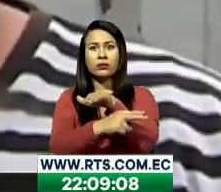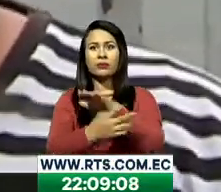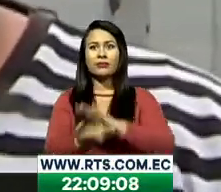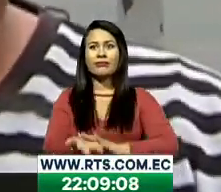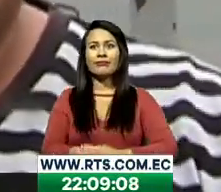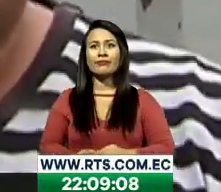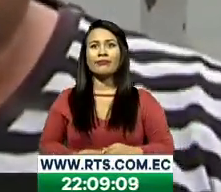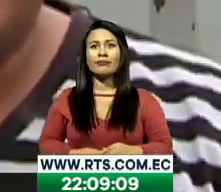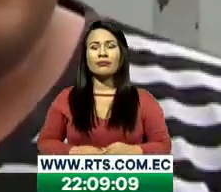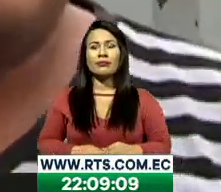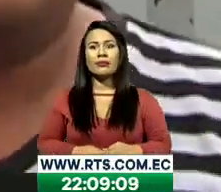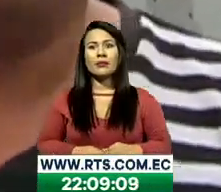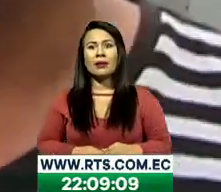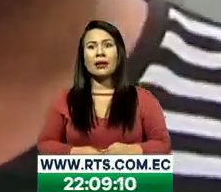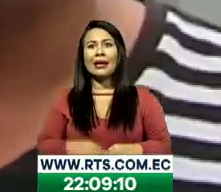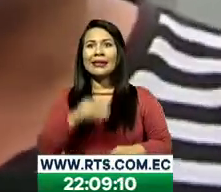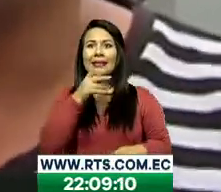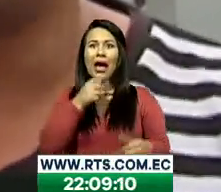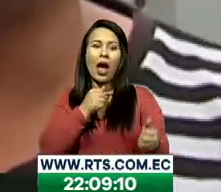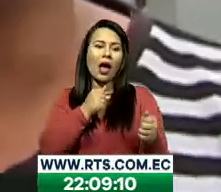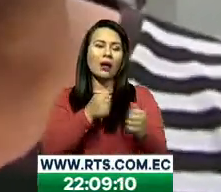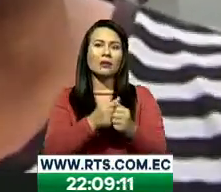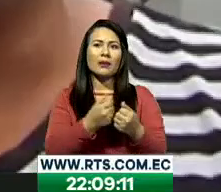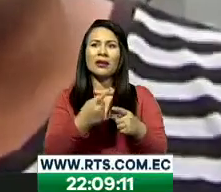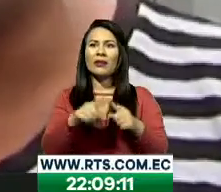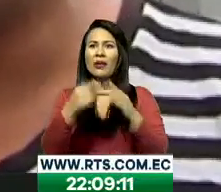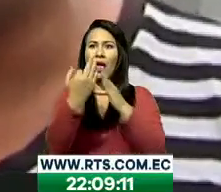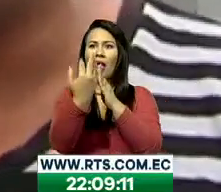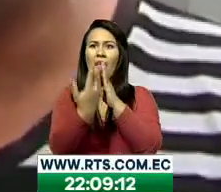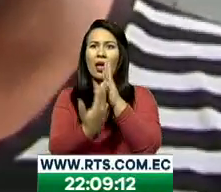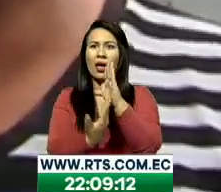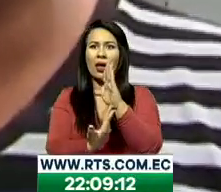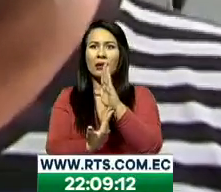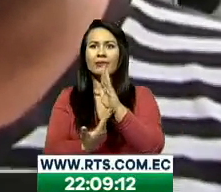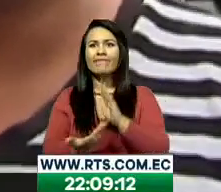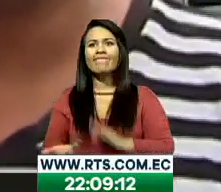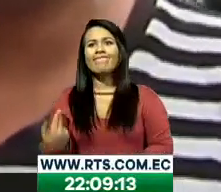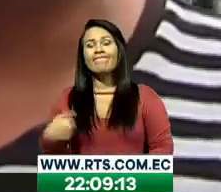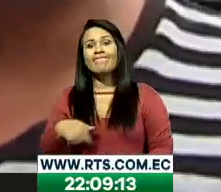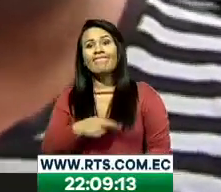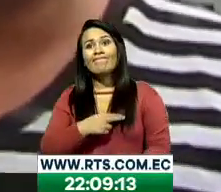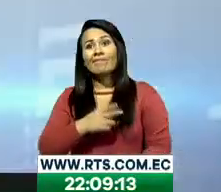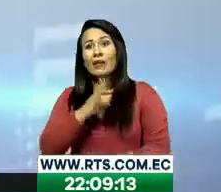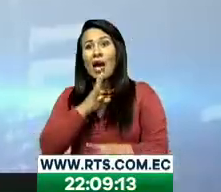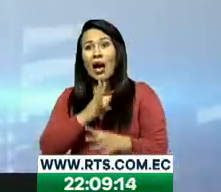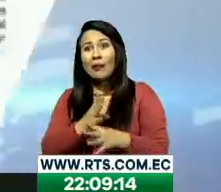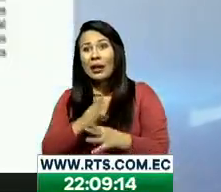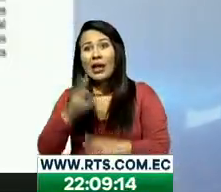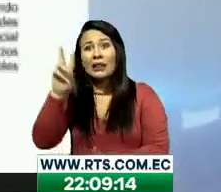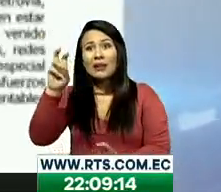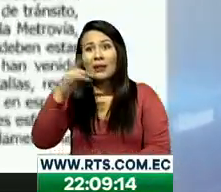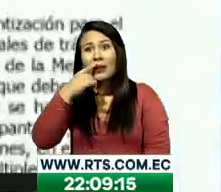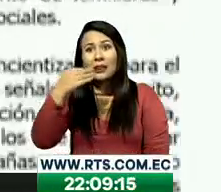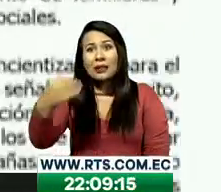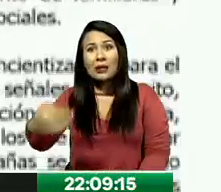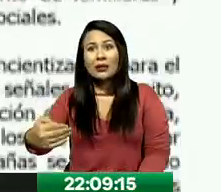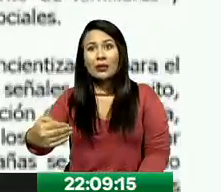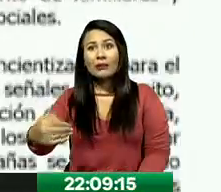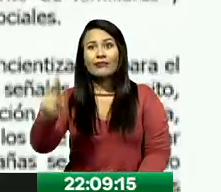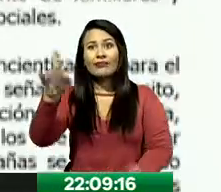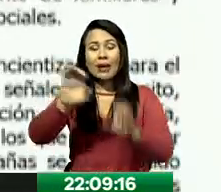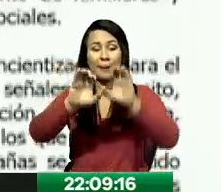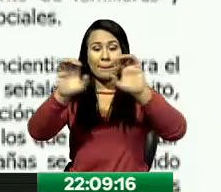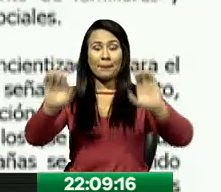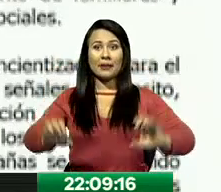que tenía que estar con alguien. Usted sabe, van a aplicar todas esas cuestiones, pero estamos hablando de un niño menor de edad. Mientras que la Fundación Metrovía resaltó en